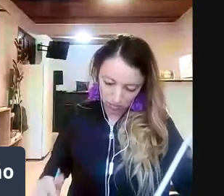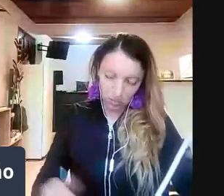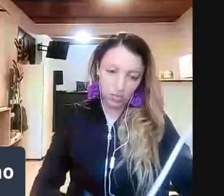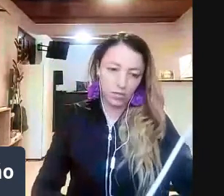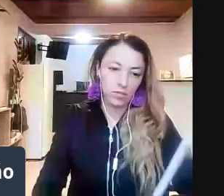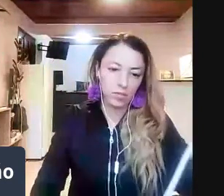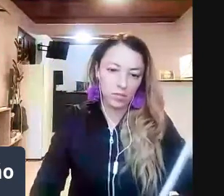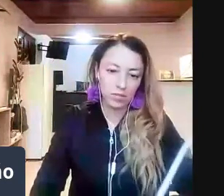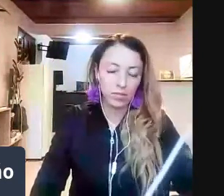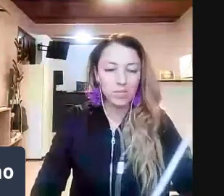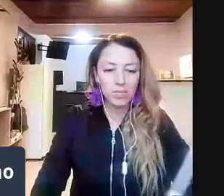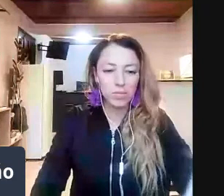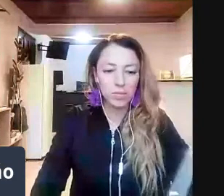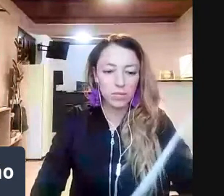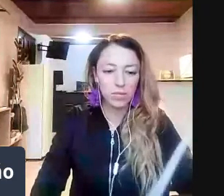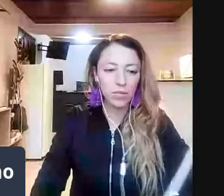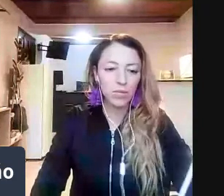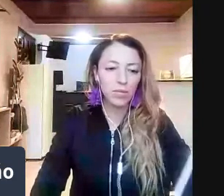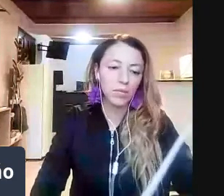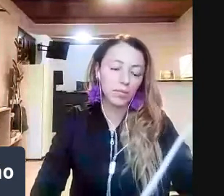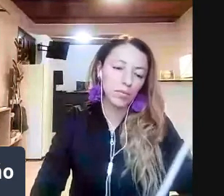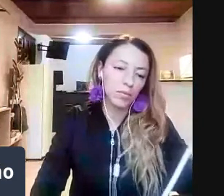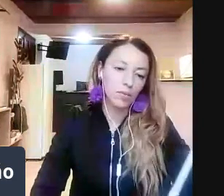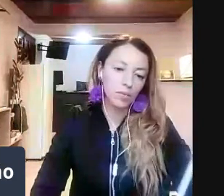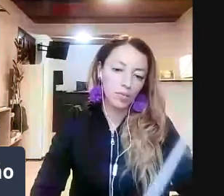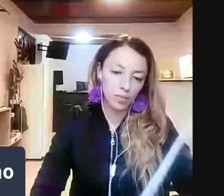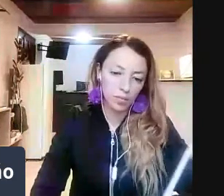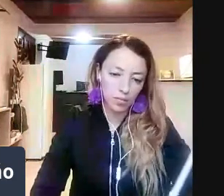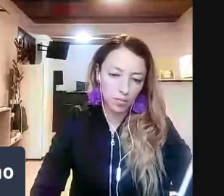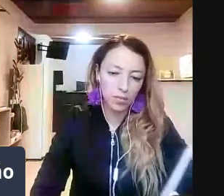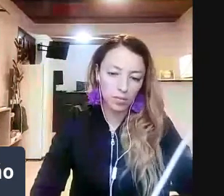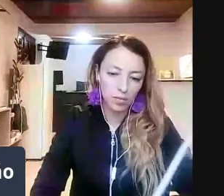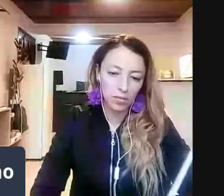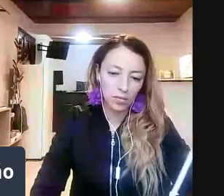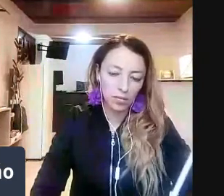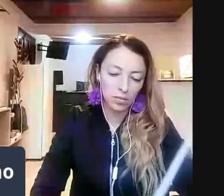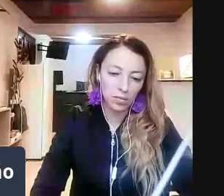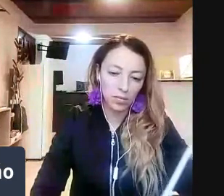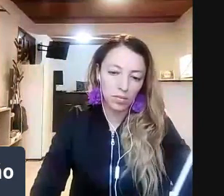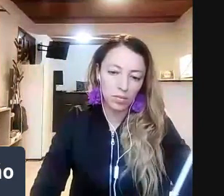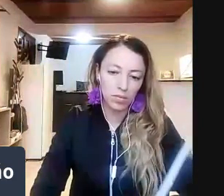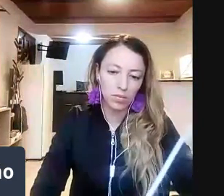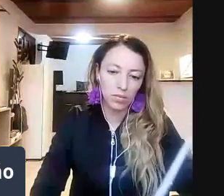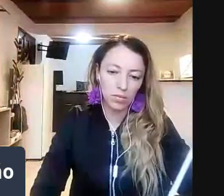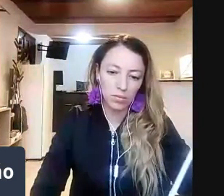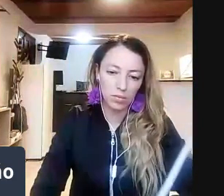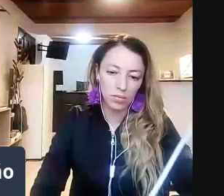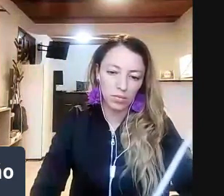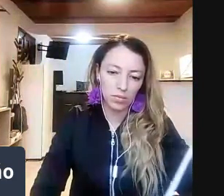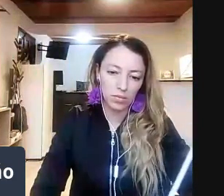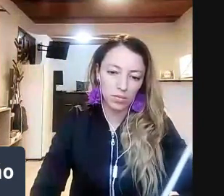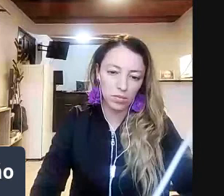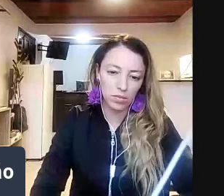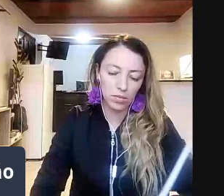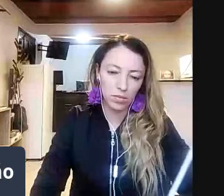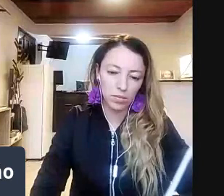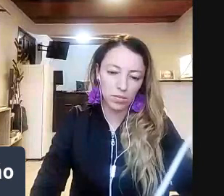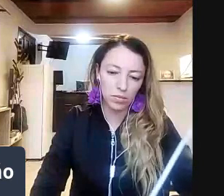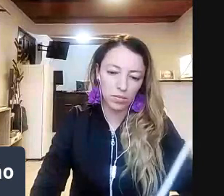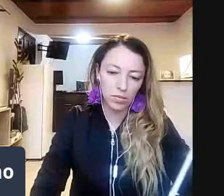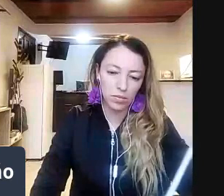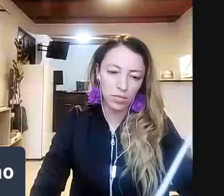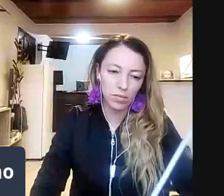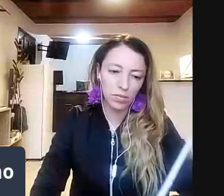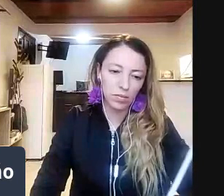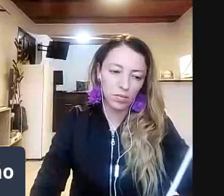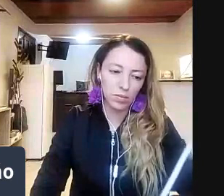adaptar mi réplica como a 33 cosas una que esos múltiples lenguajes de los que nos habla yo han